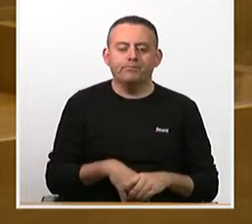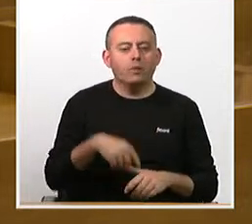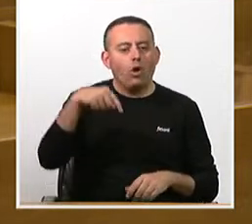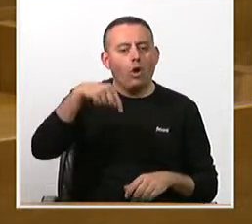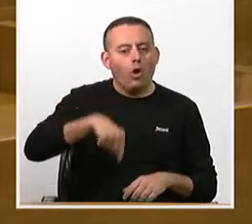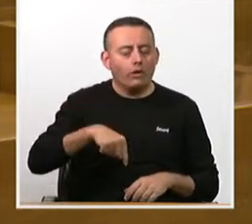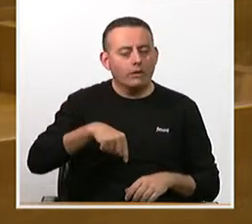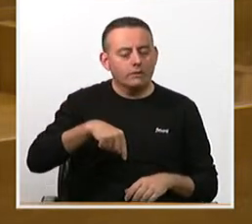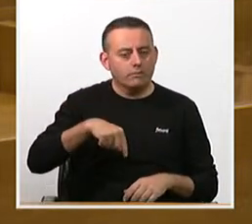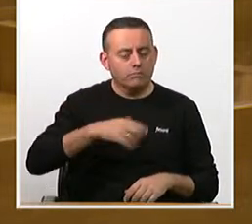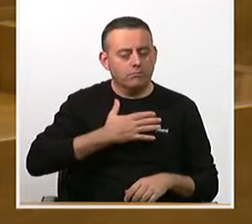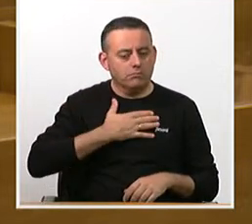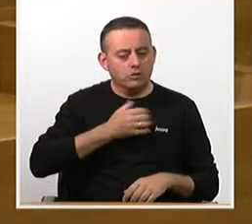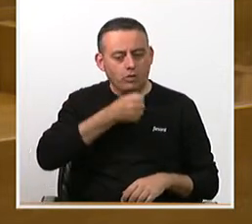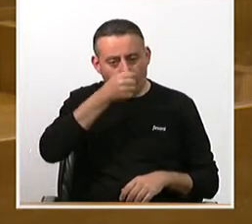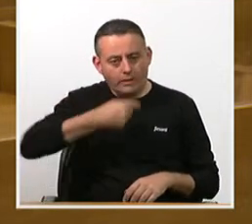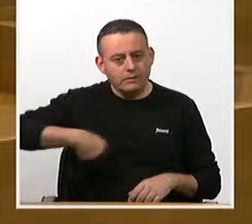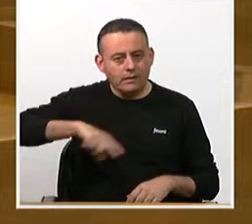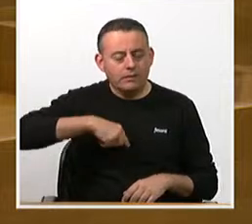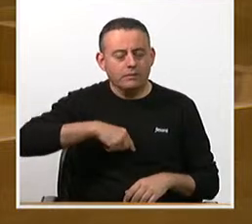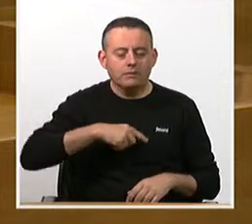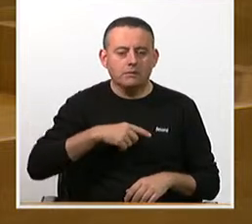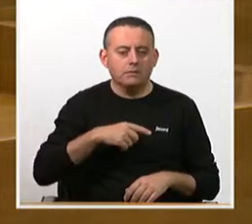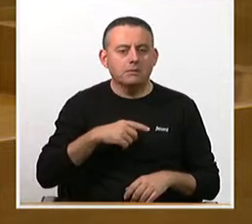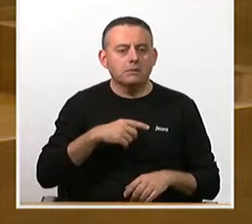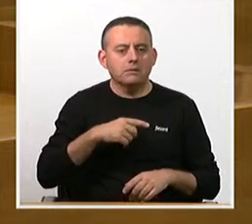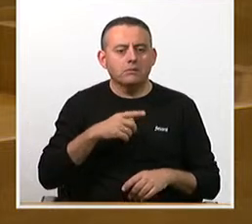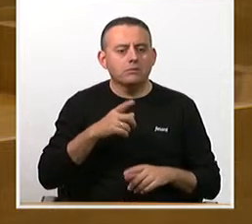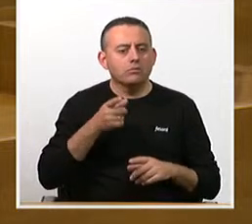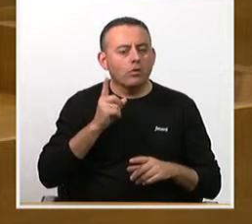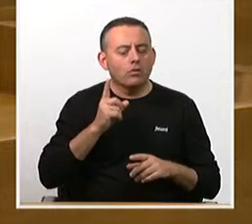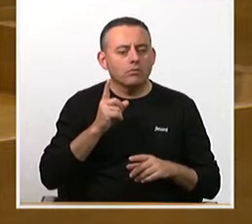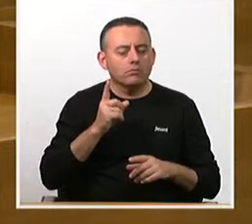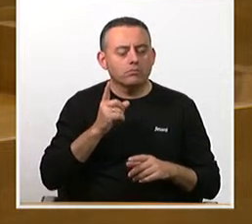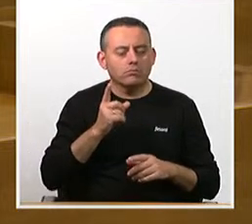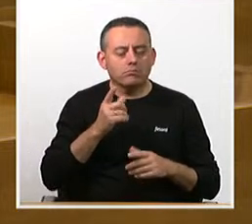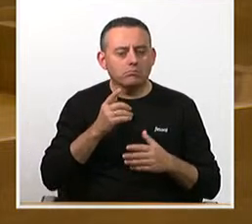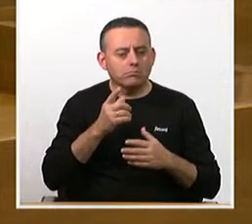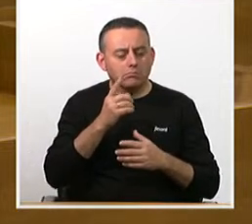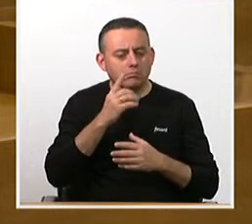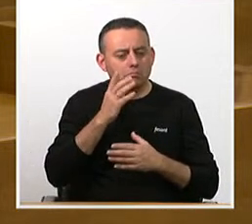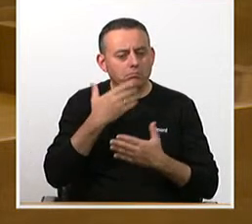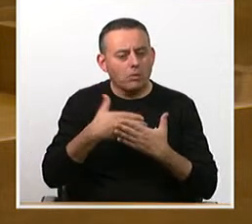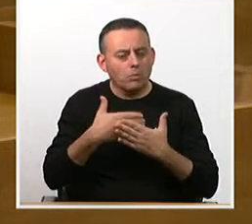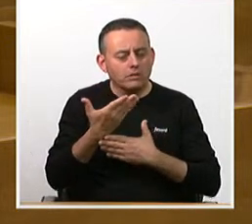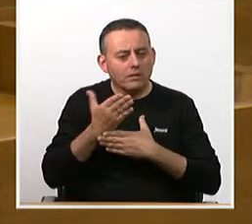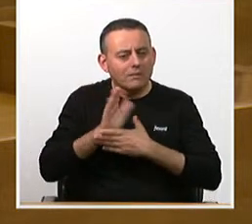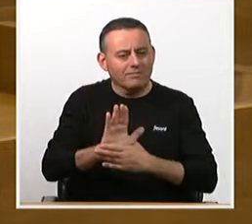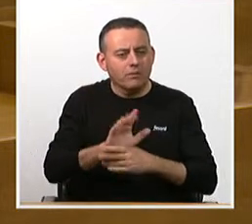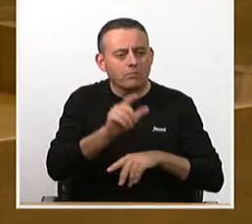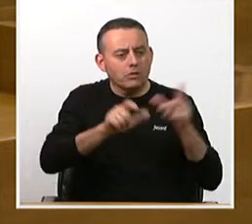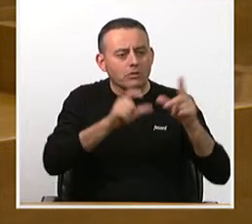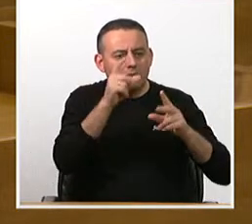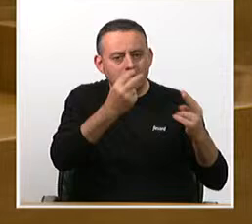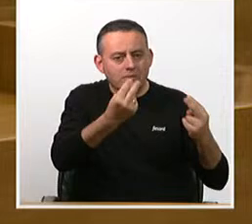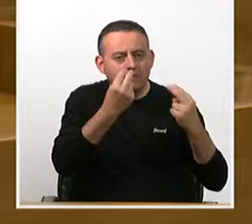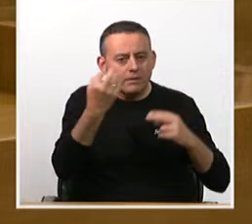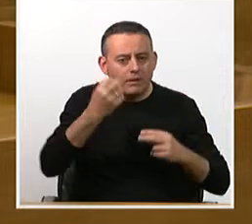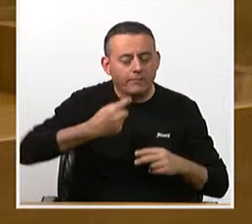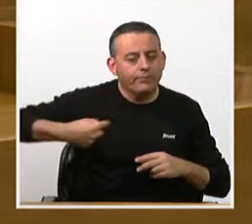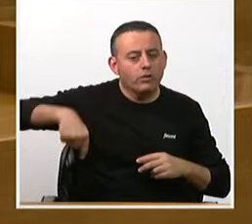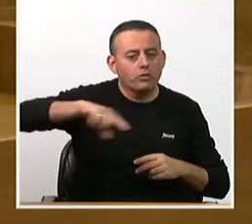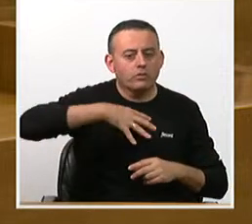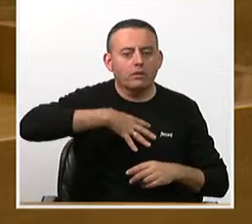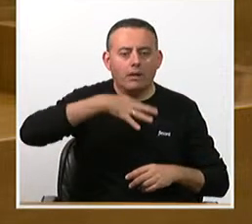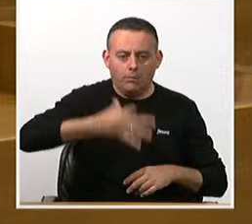valenciana que sus representantes políticos somos capaces de aparcar por un momento nuestras diferencias para hacer las adversidades los